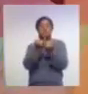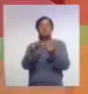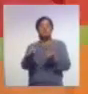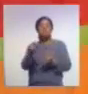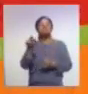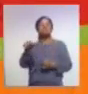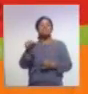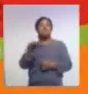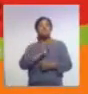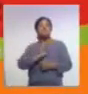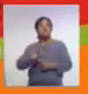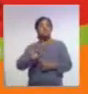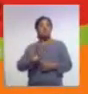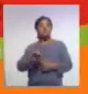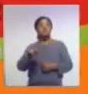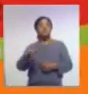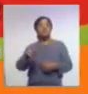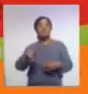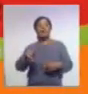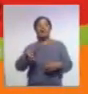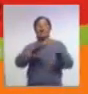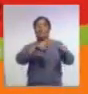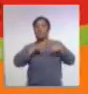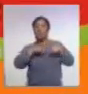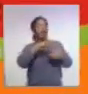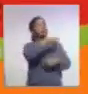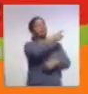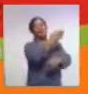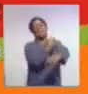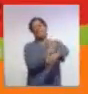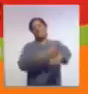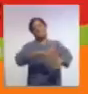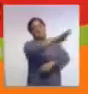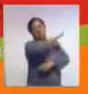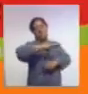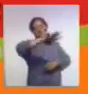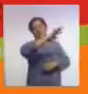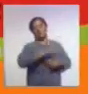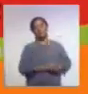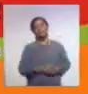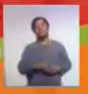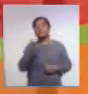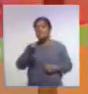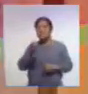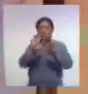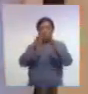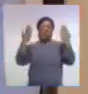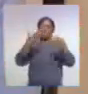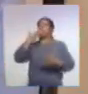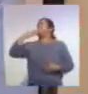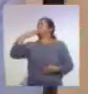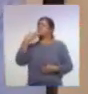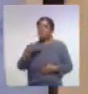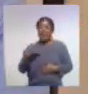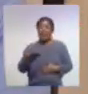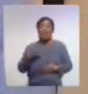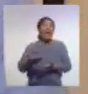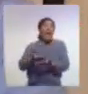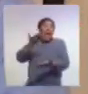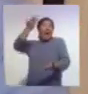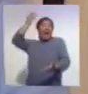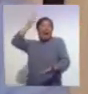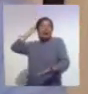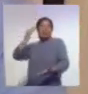esos niños son susceptibles de adopción. Entonces, eso nos abre una puerta que llevaba hasta ahora todo el tiempo